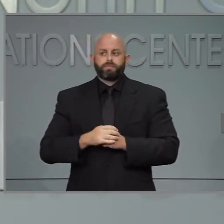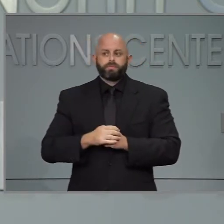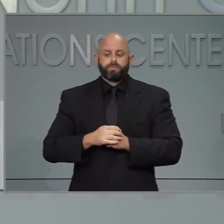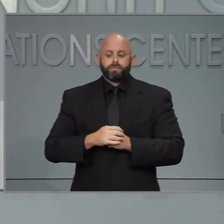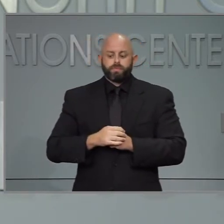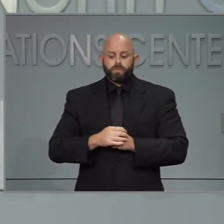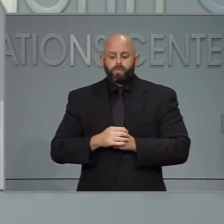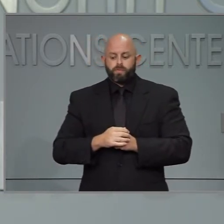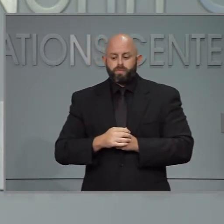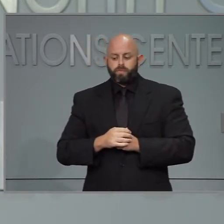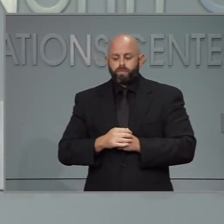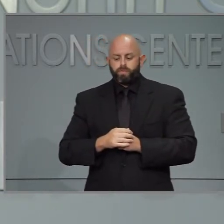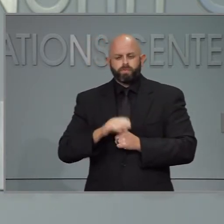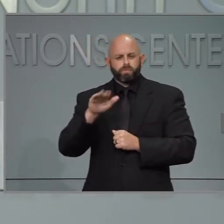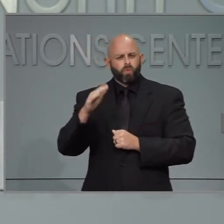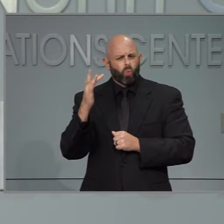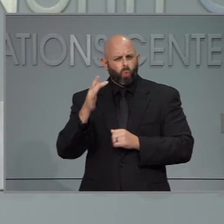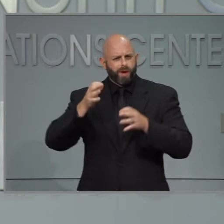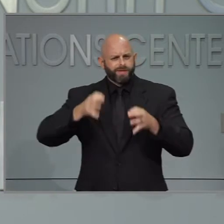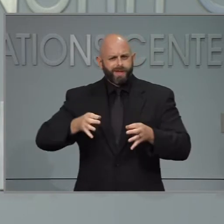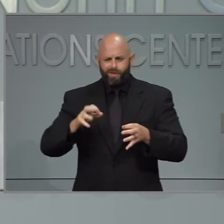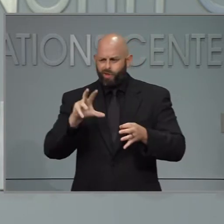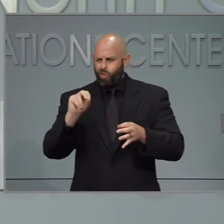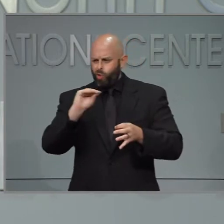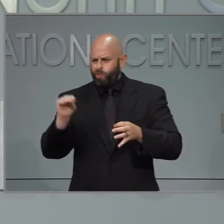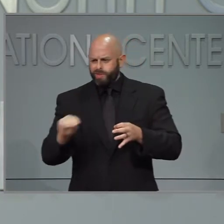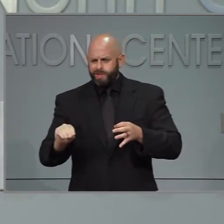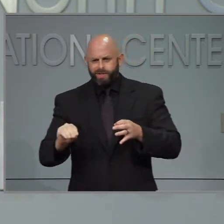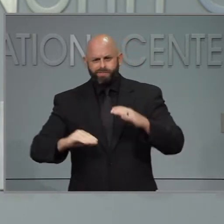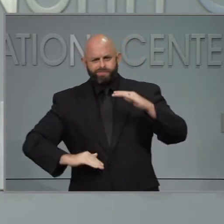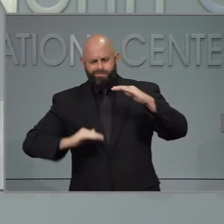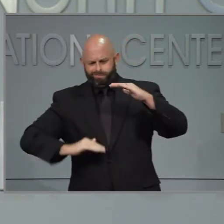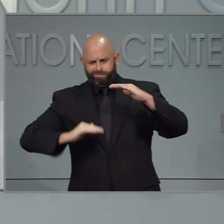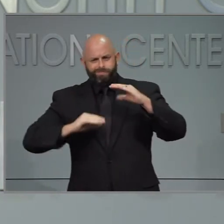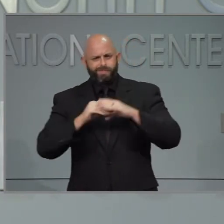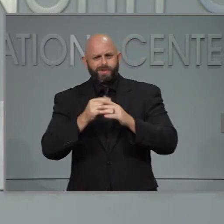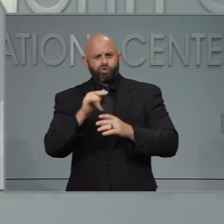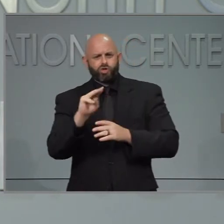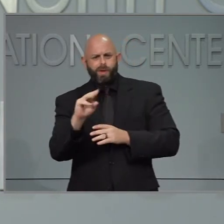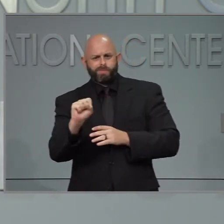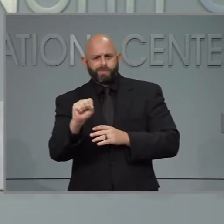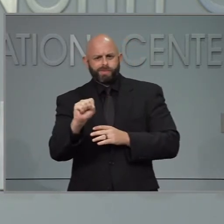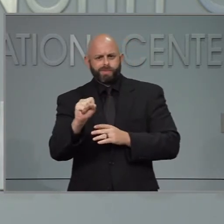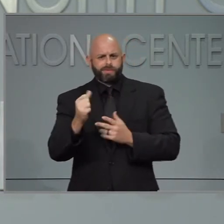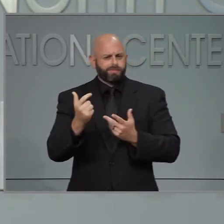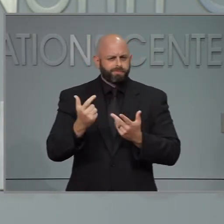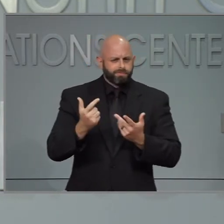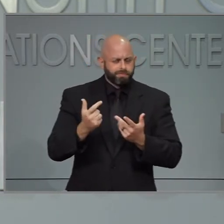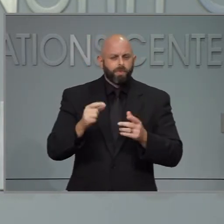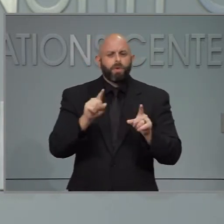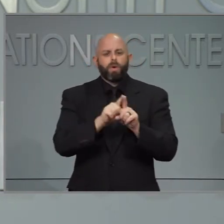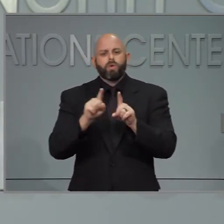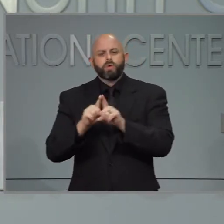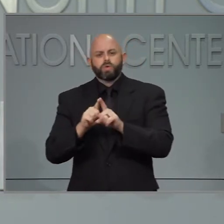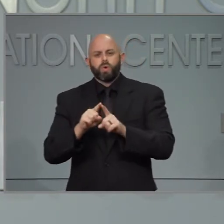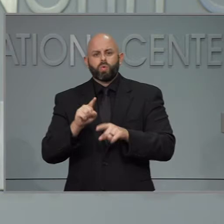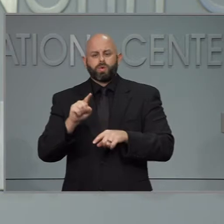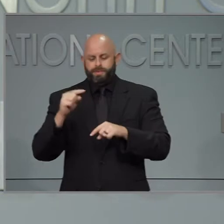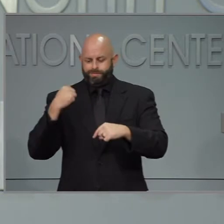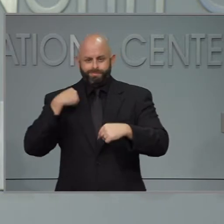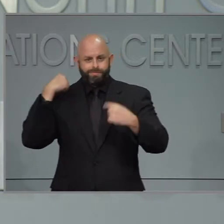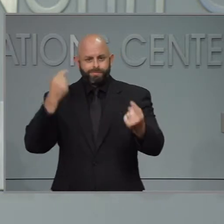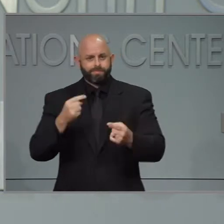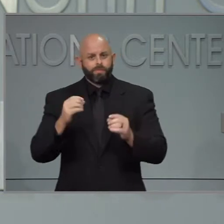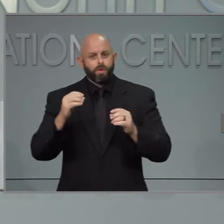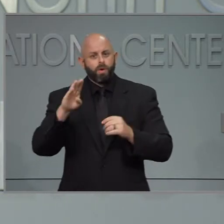¿Puede decirnos acerca cómo llegó a esa conclusión de 30% de capacidad de apertura? ¿Y cuál es su mensaje para los